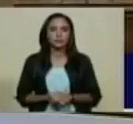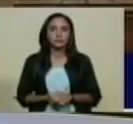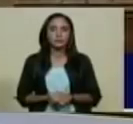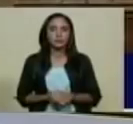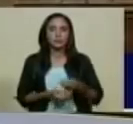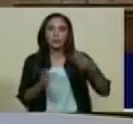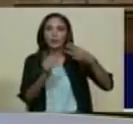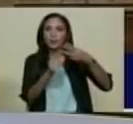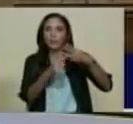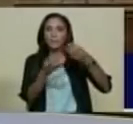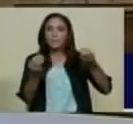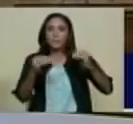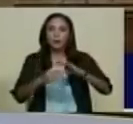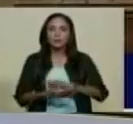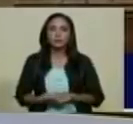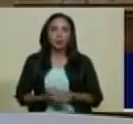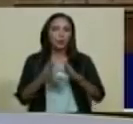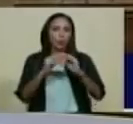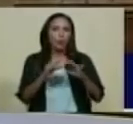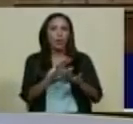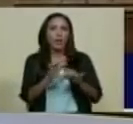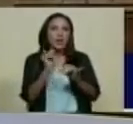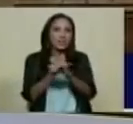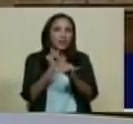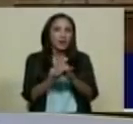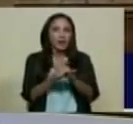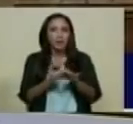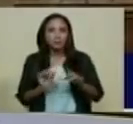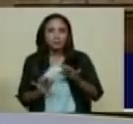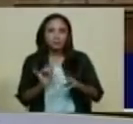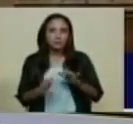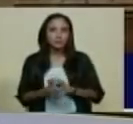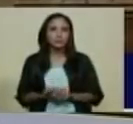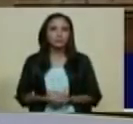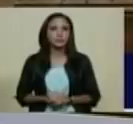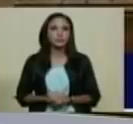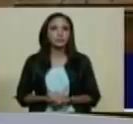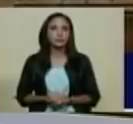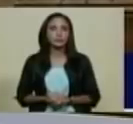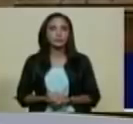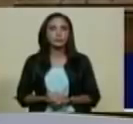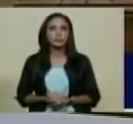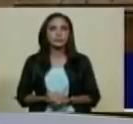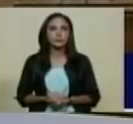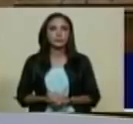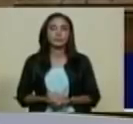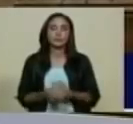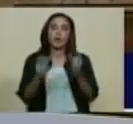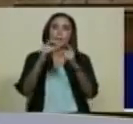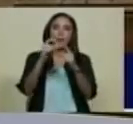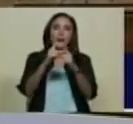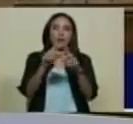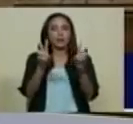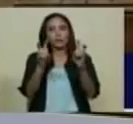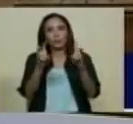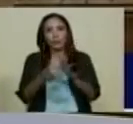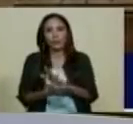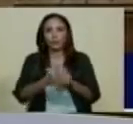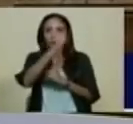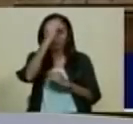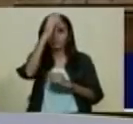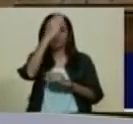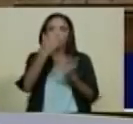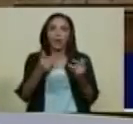en interoperabilidad. Estos son elementos nuevos del conocimiento